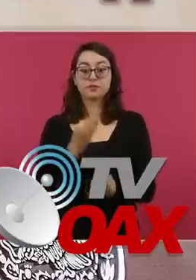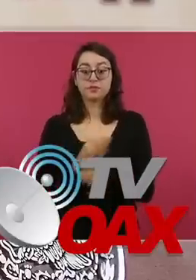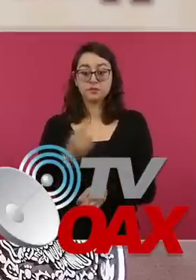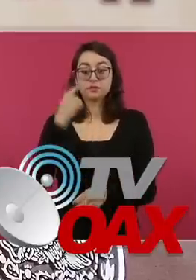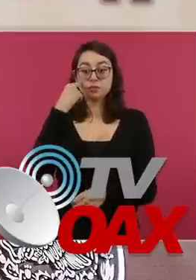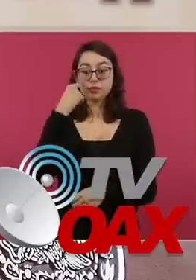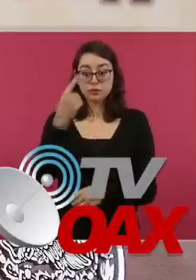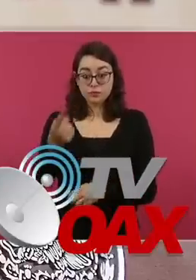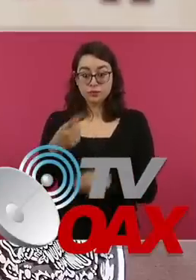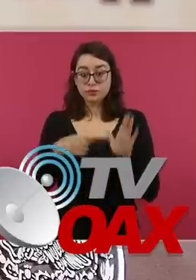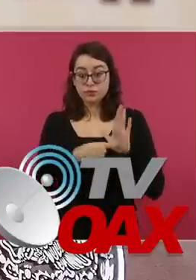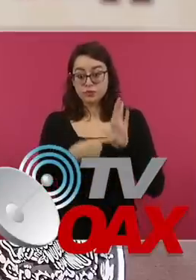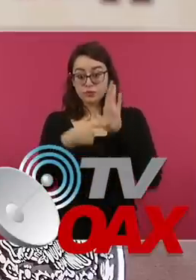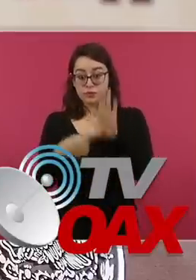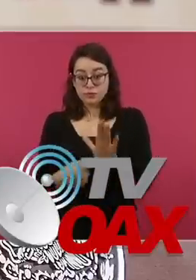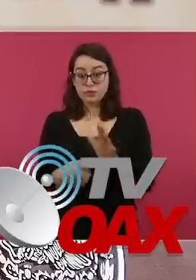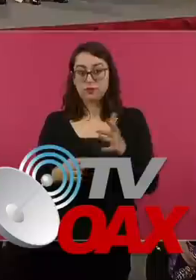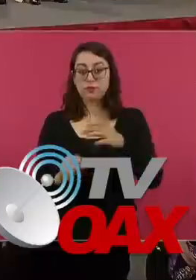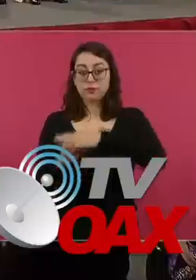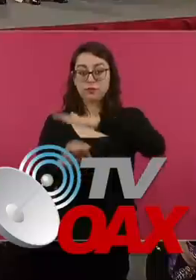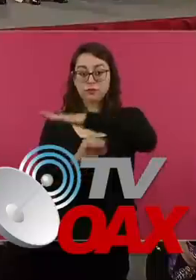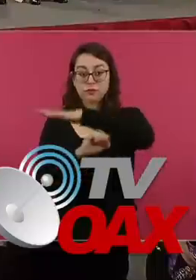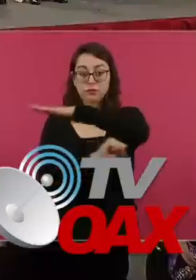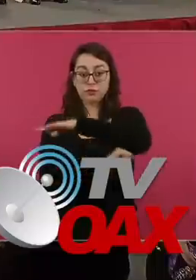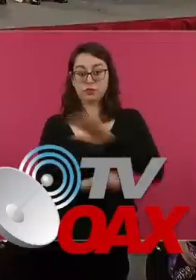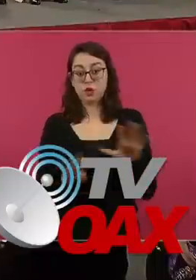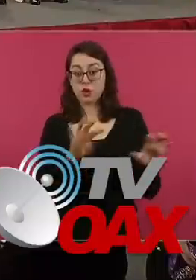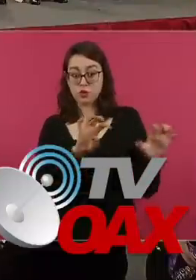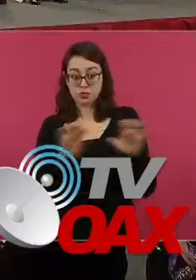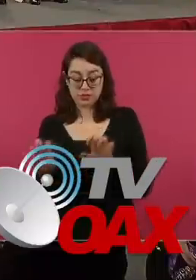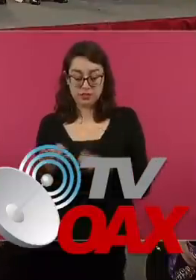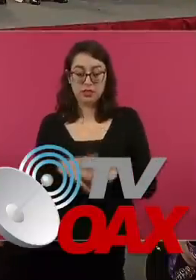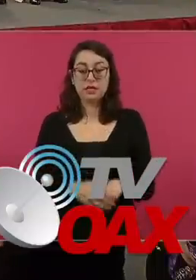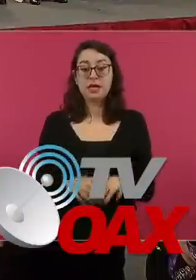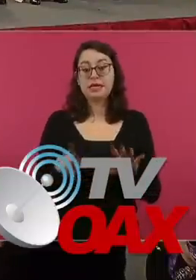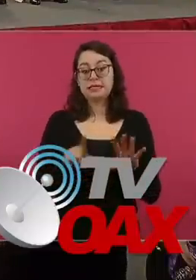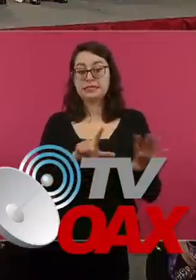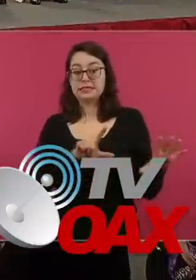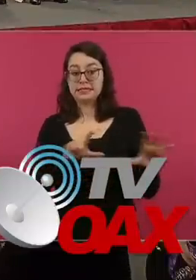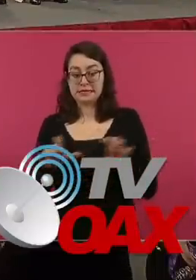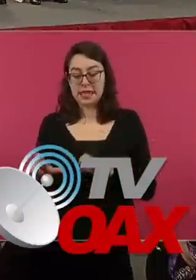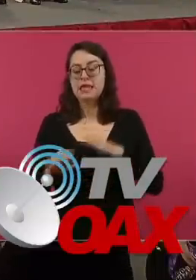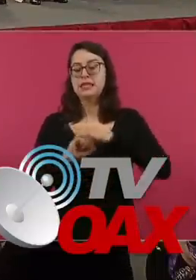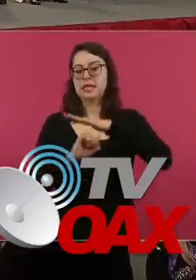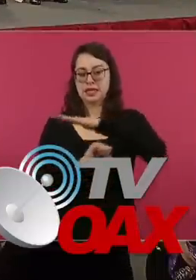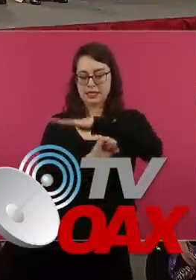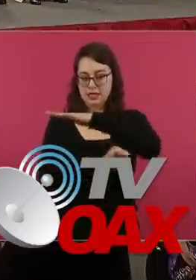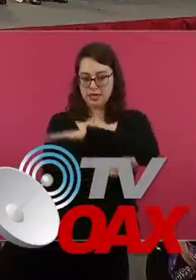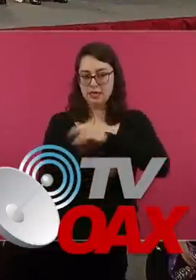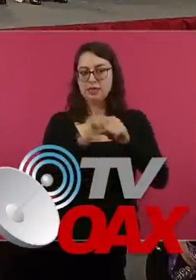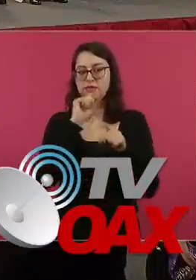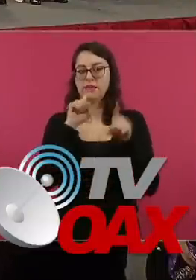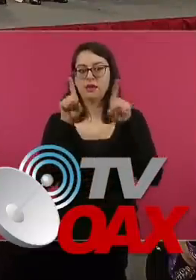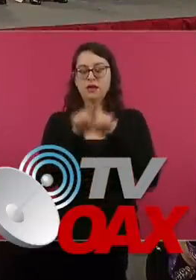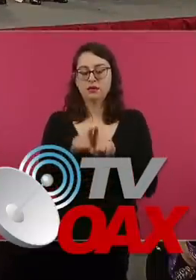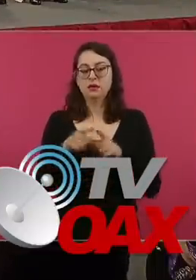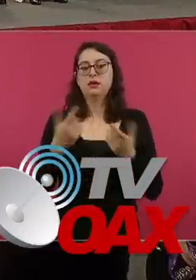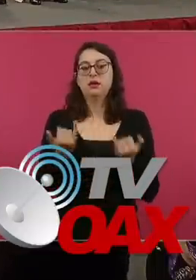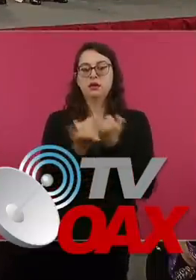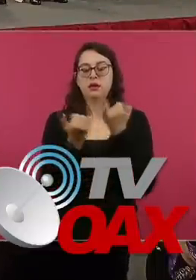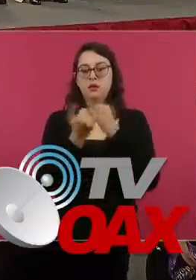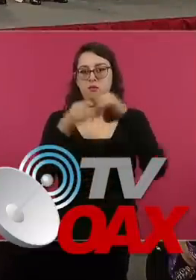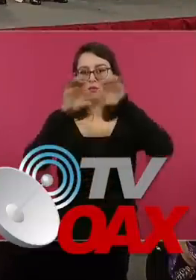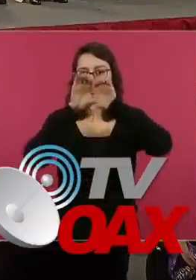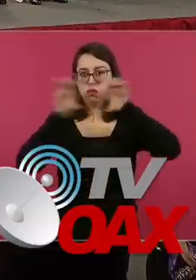Al día de hoy ya llevamos más de 900 pilas coladas, más de 700 columnas coladas, 156 cabezales colados y